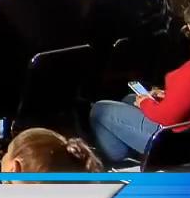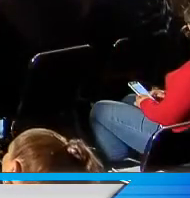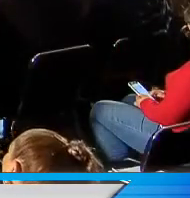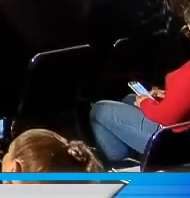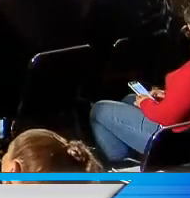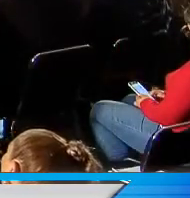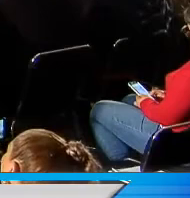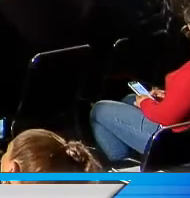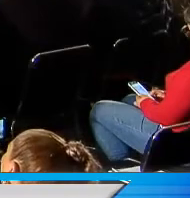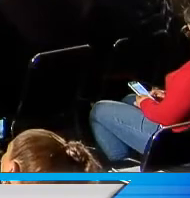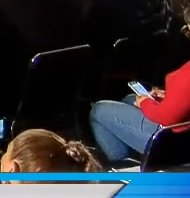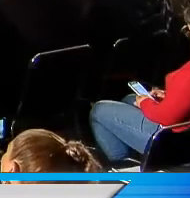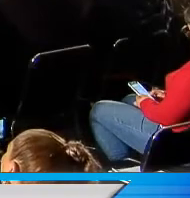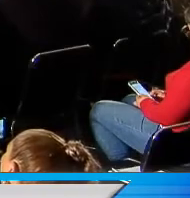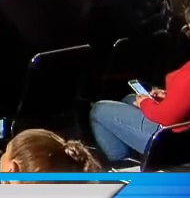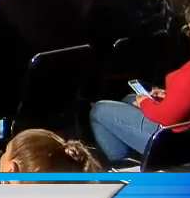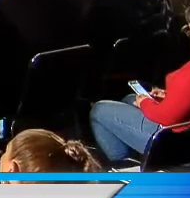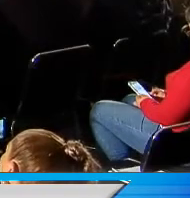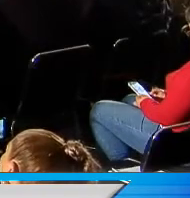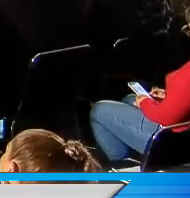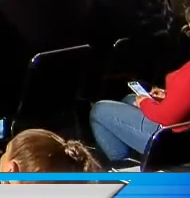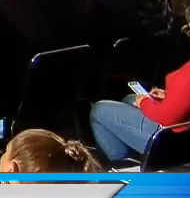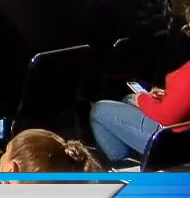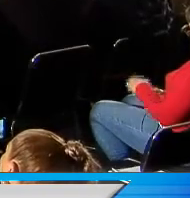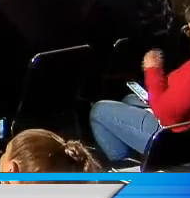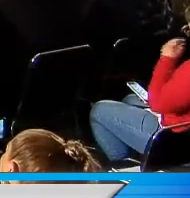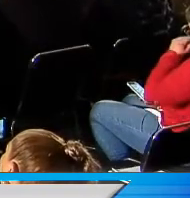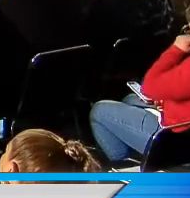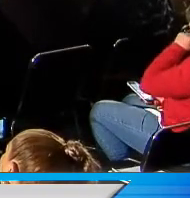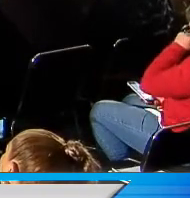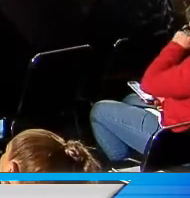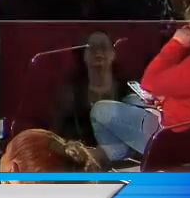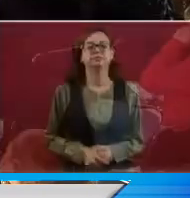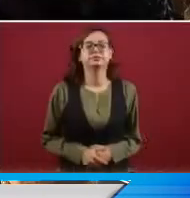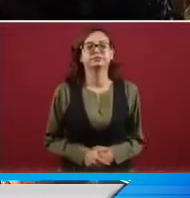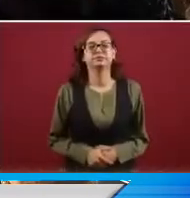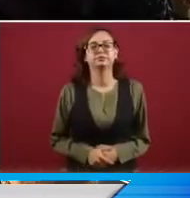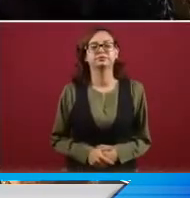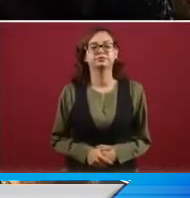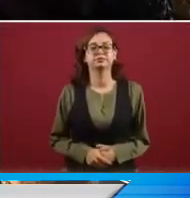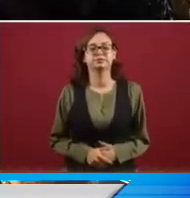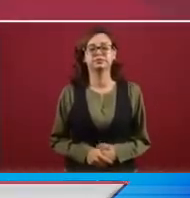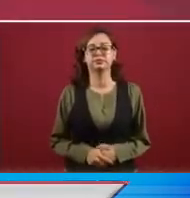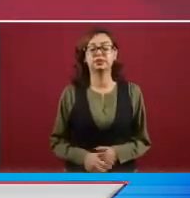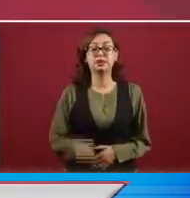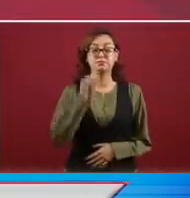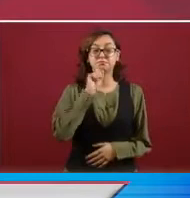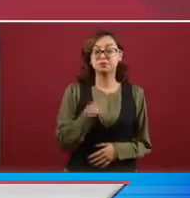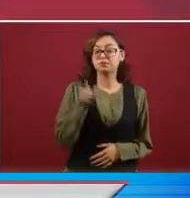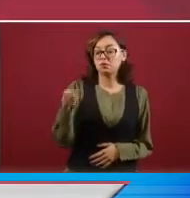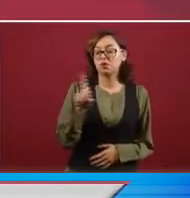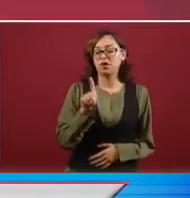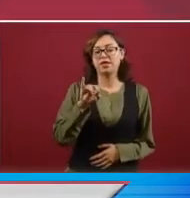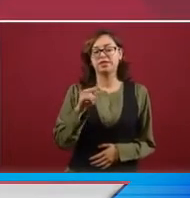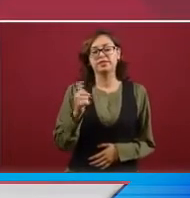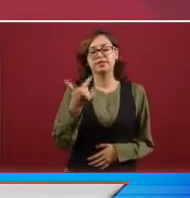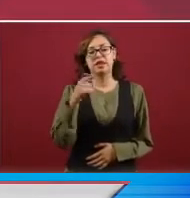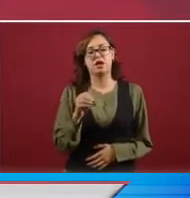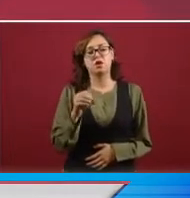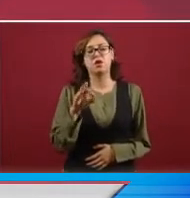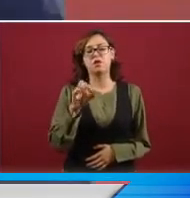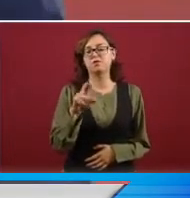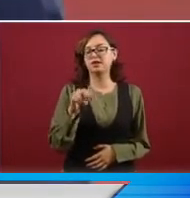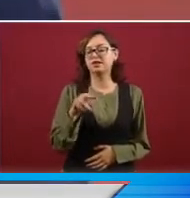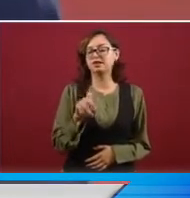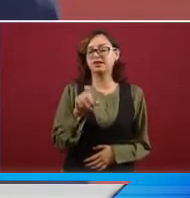fortaleciendo la hacienda pública. Lo importante es no evadir la responsabilidad y dar la cara en el cumplimiento de nuestras obligaciones. Aprovecha para